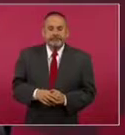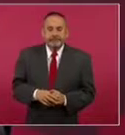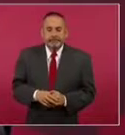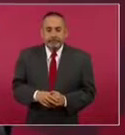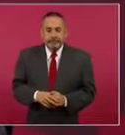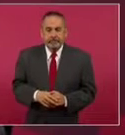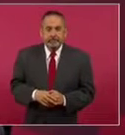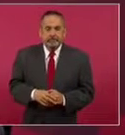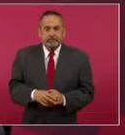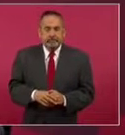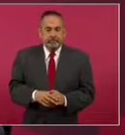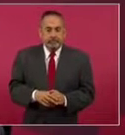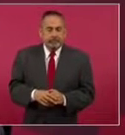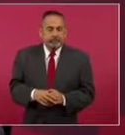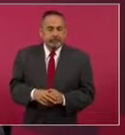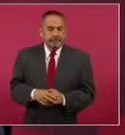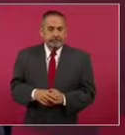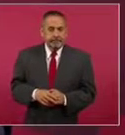excepcional,